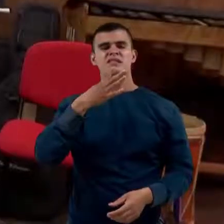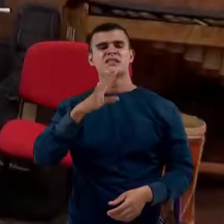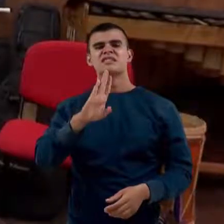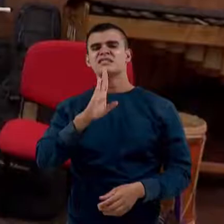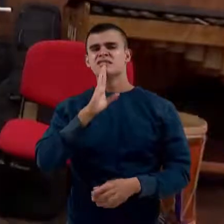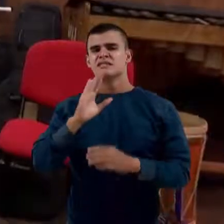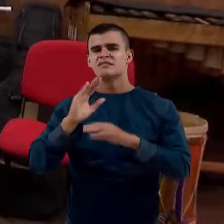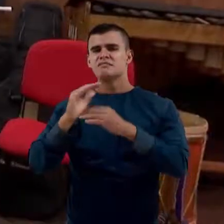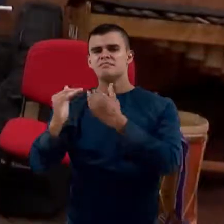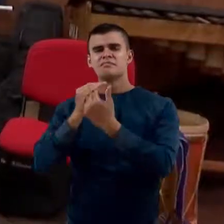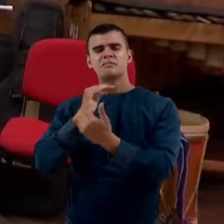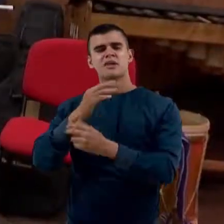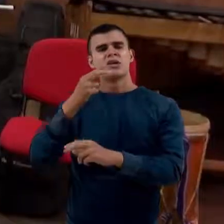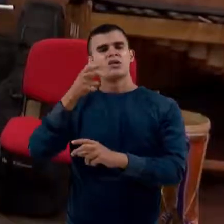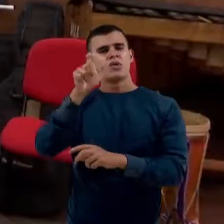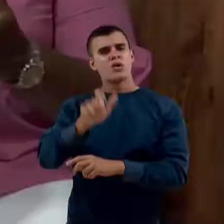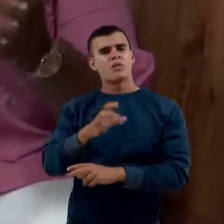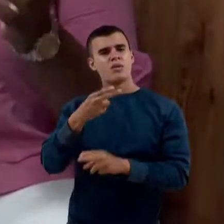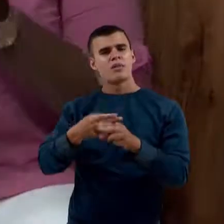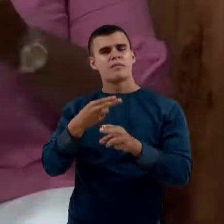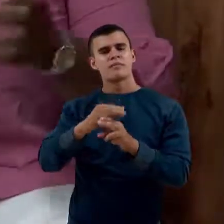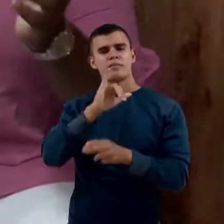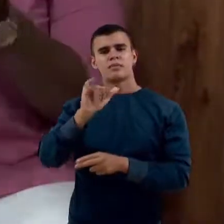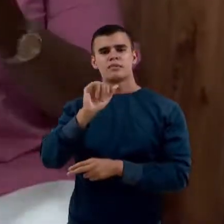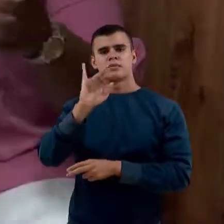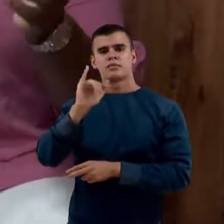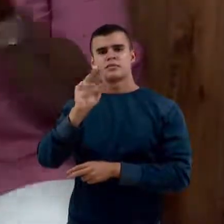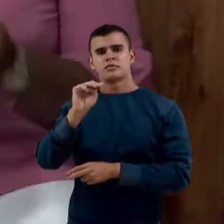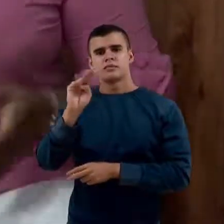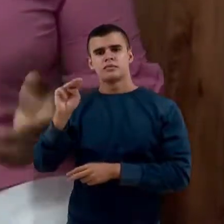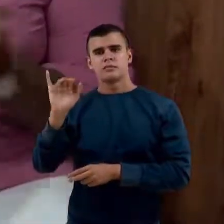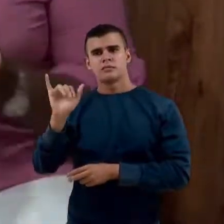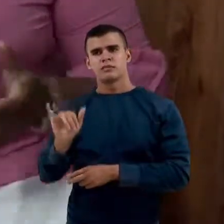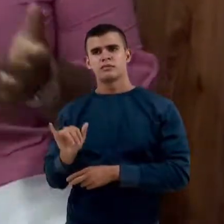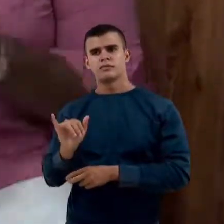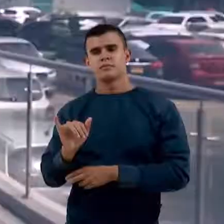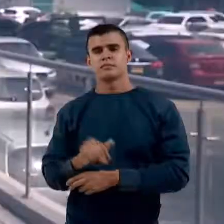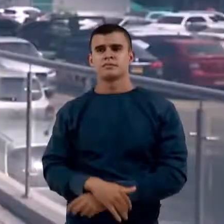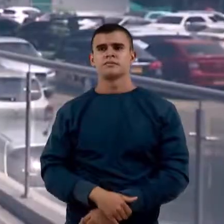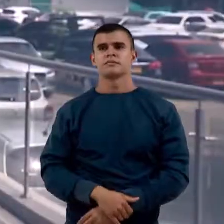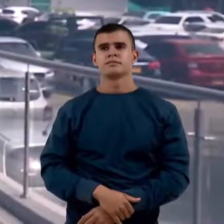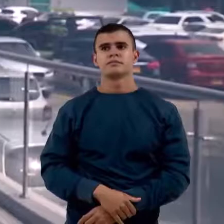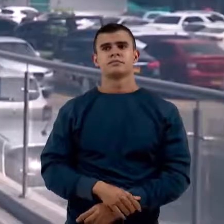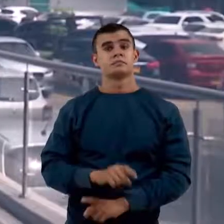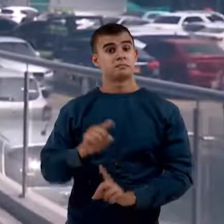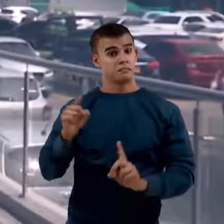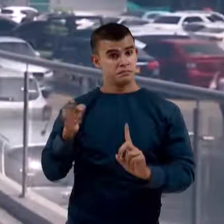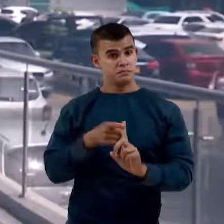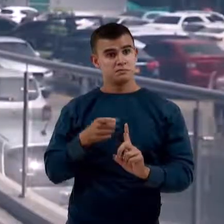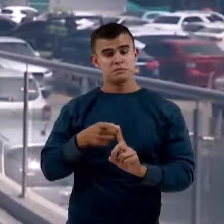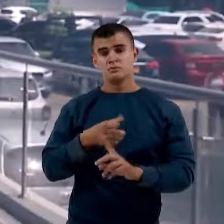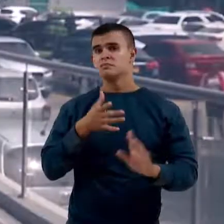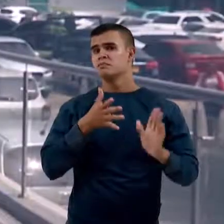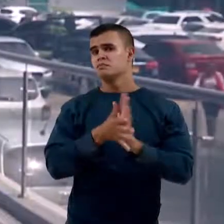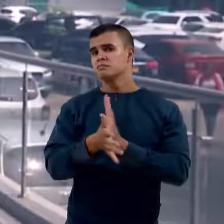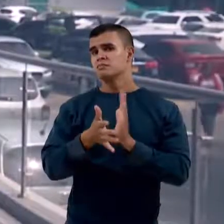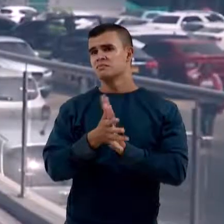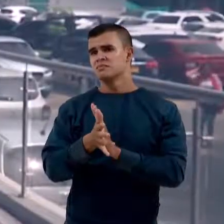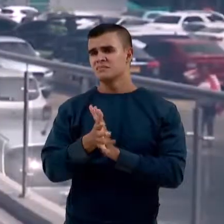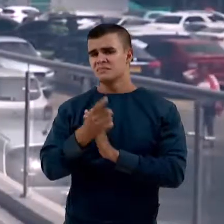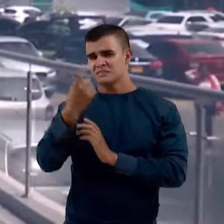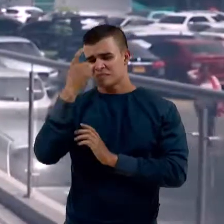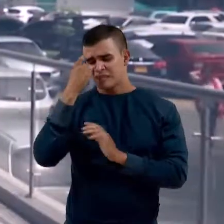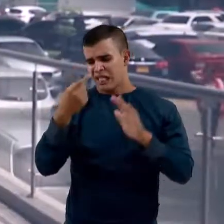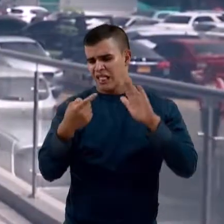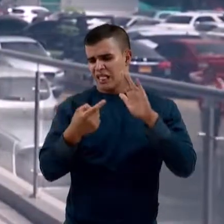Jimmy Carter en representación de toda la raza afrocolombiana, superando varios retos. Primero, superar esa